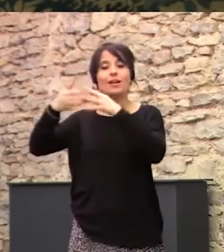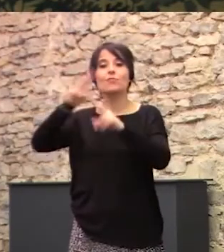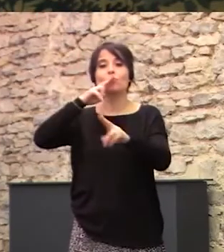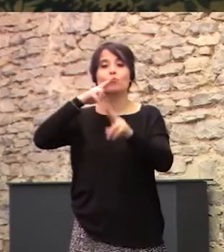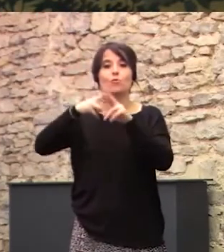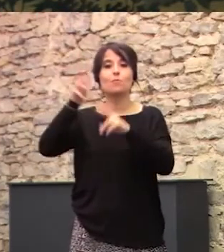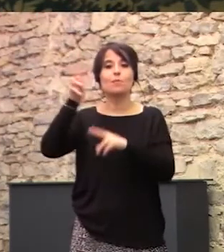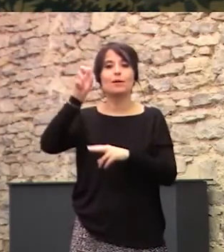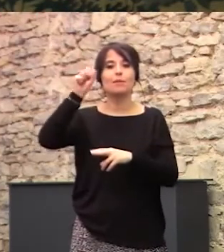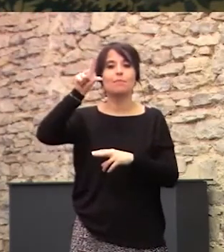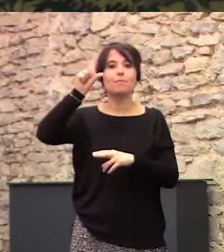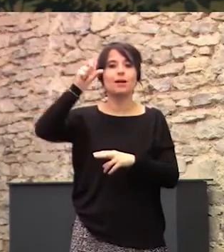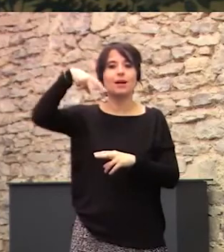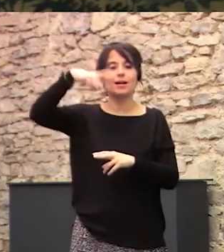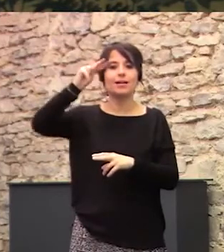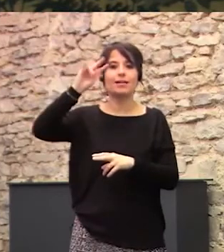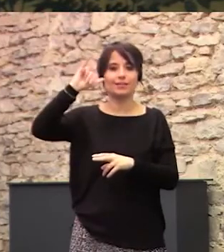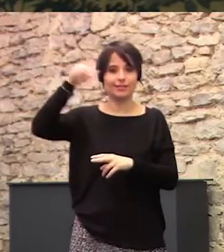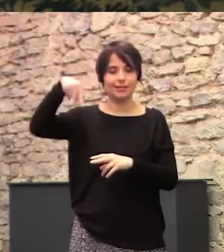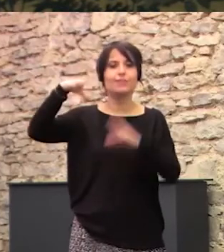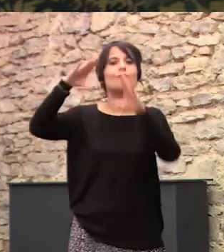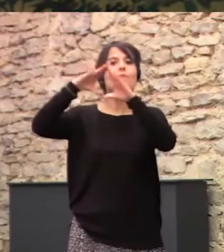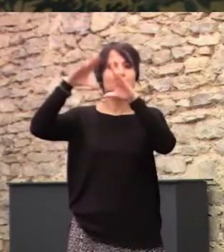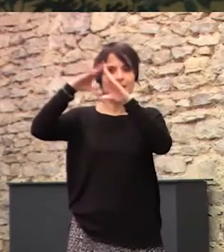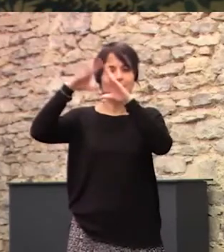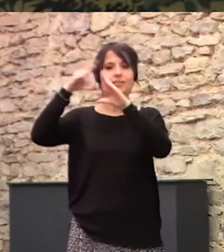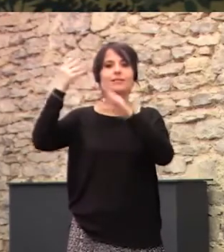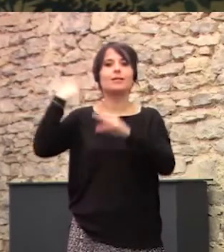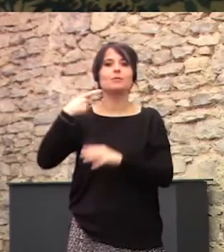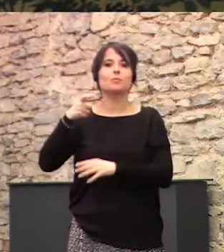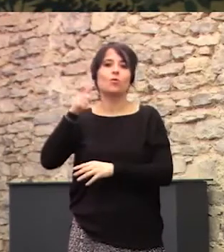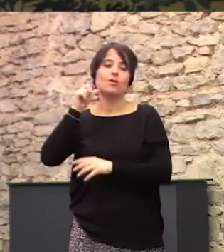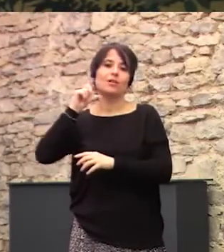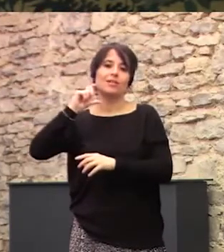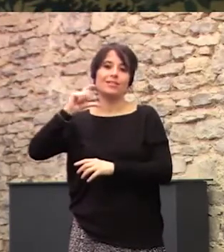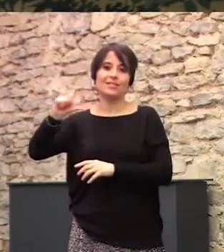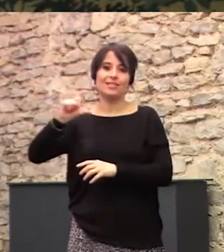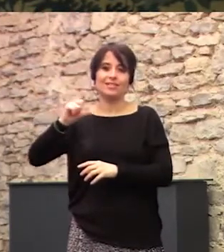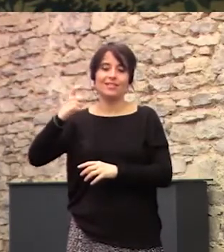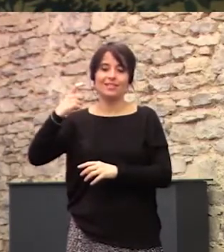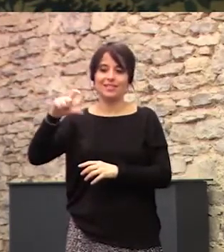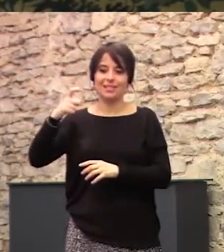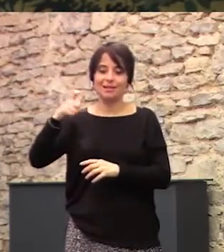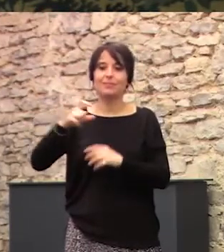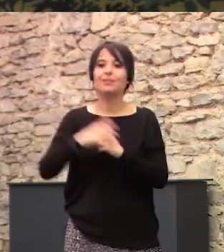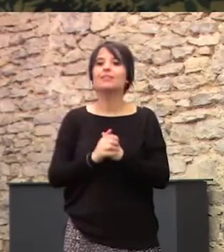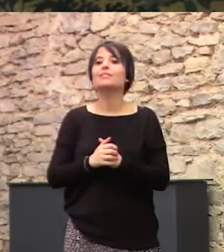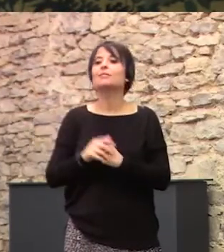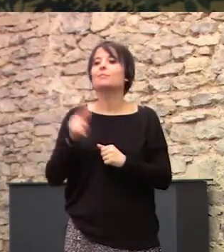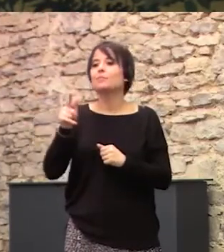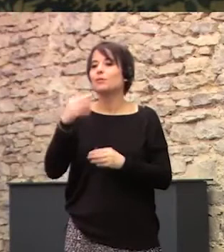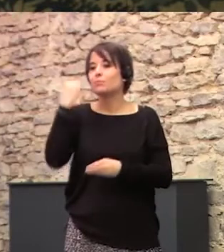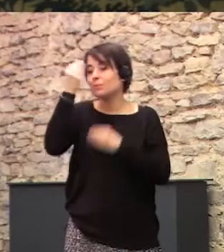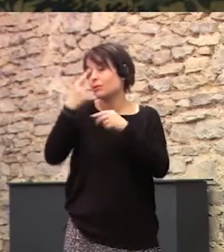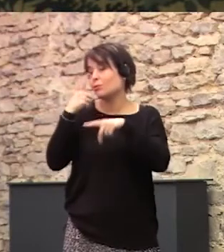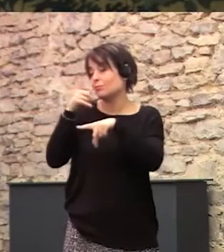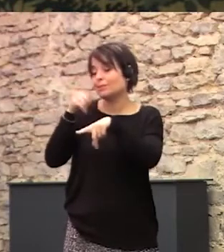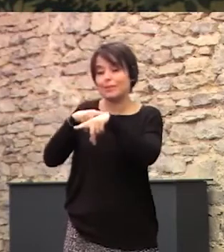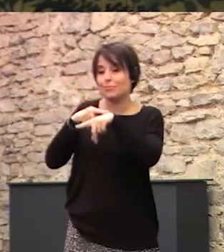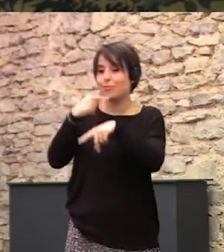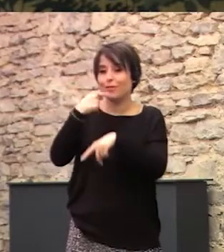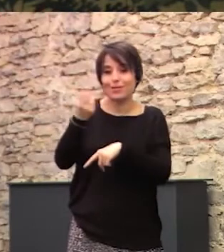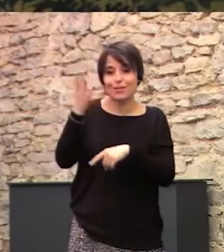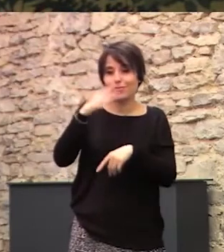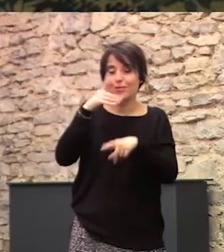es feminista islámica, ella es de Irán. Y lo que se me ha olvidado decir, pero creo que no me da tiempo